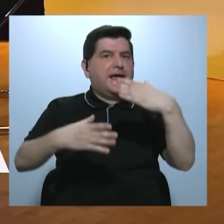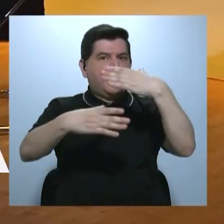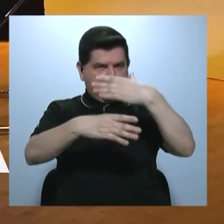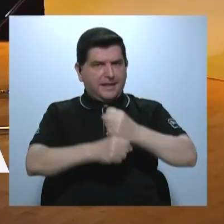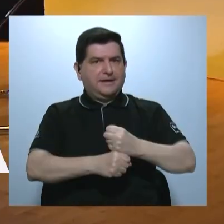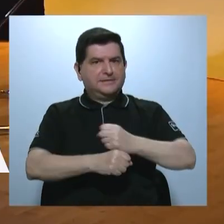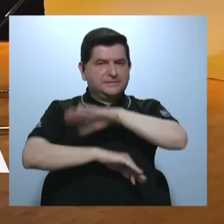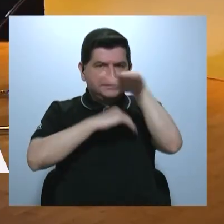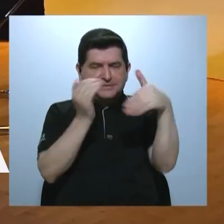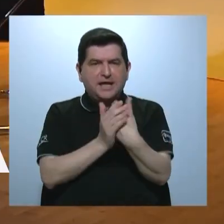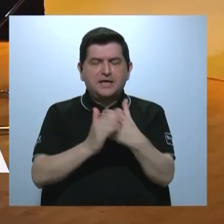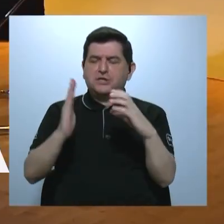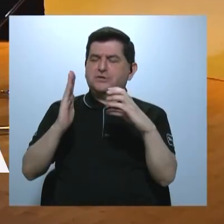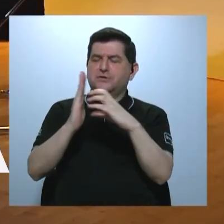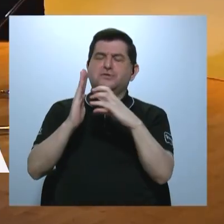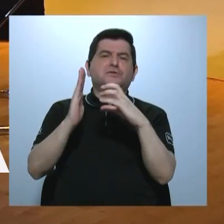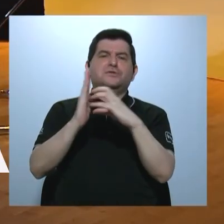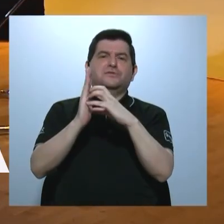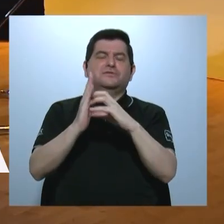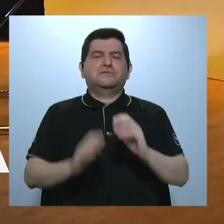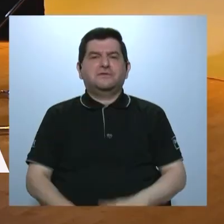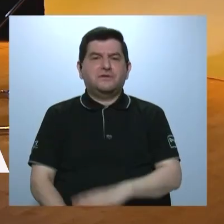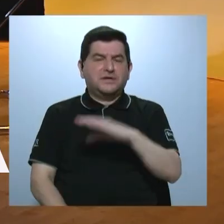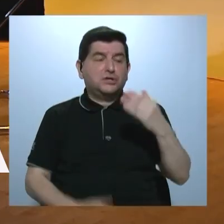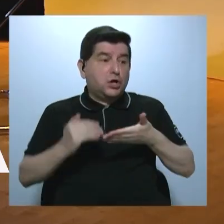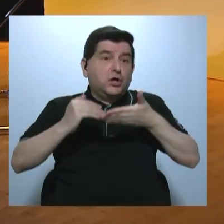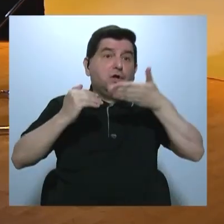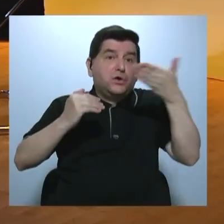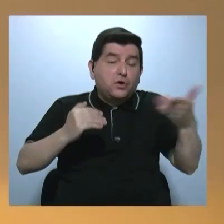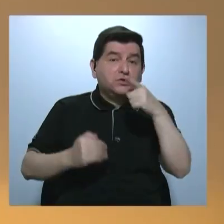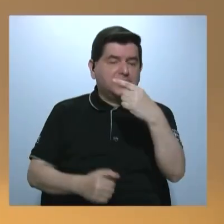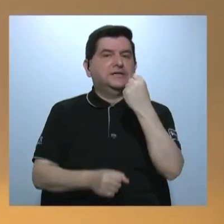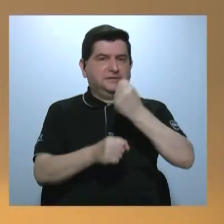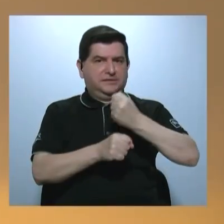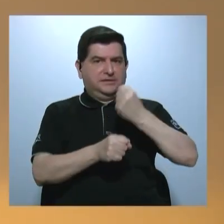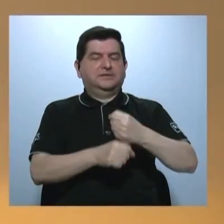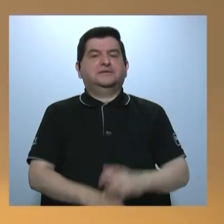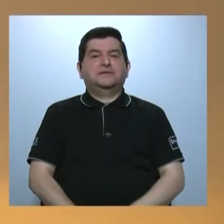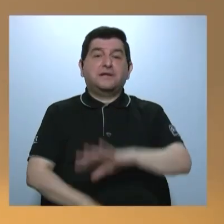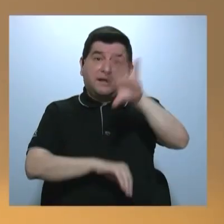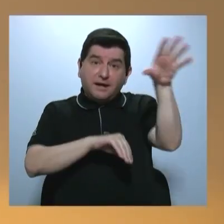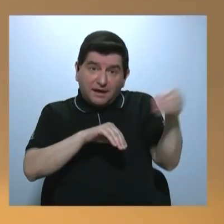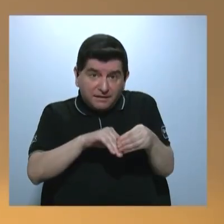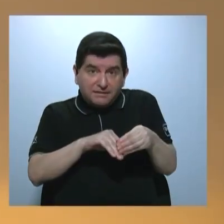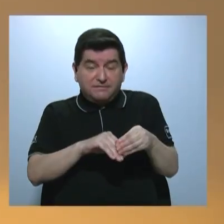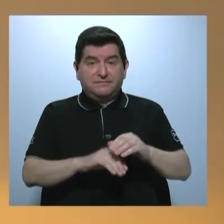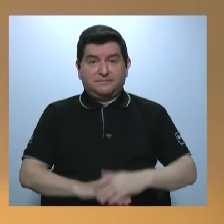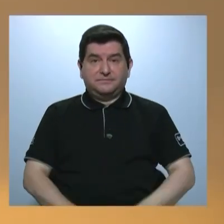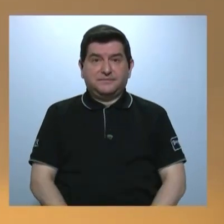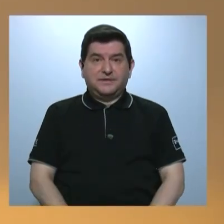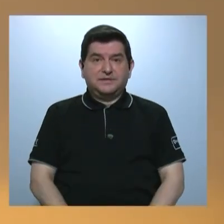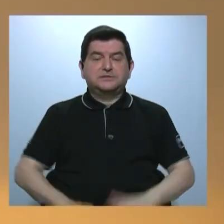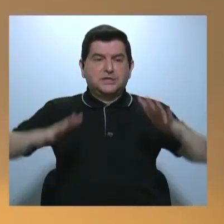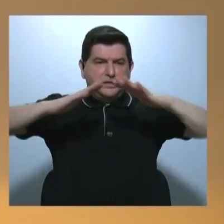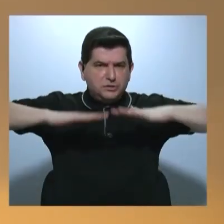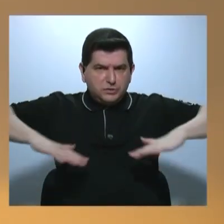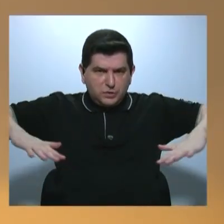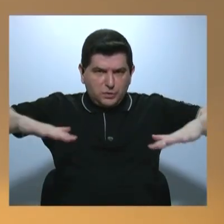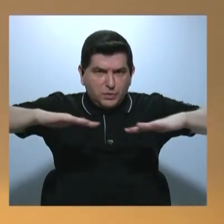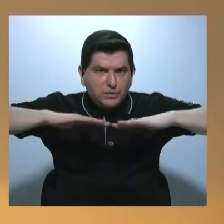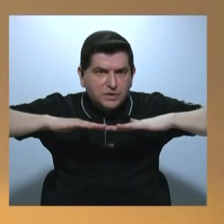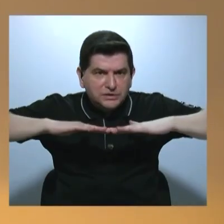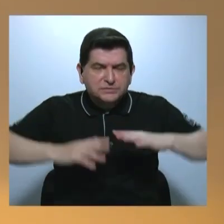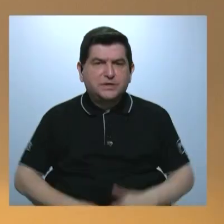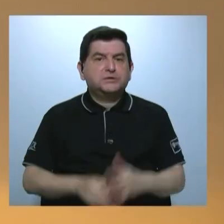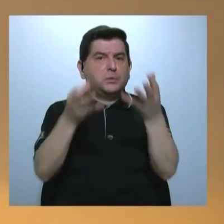produce y todos los artículos y todas las cosas que él hace. Además, desde un espacio